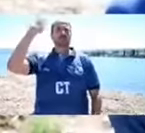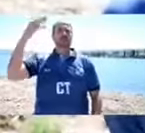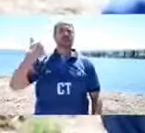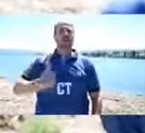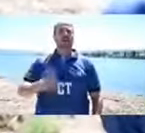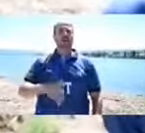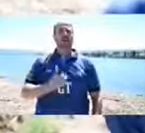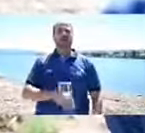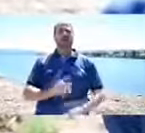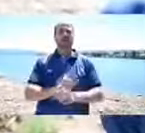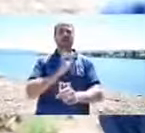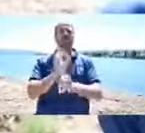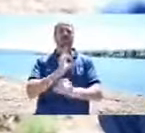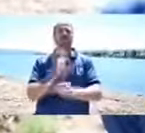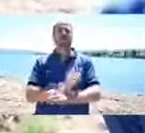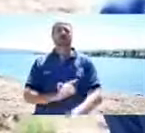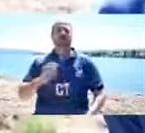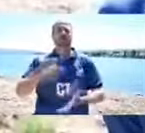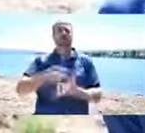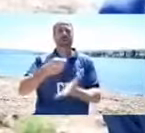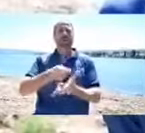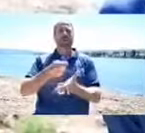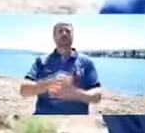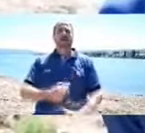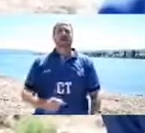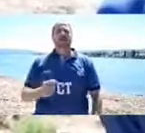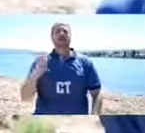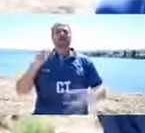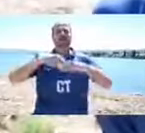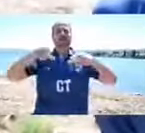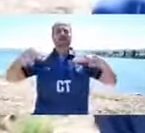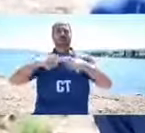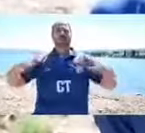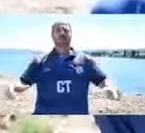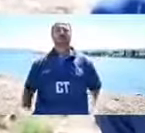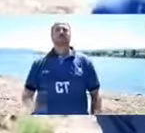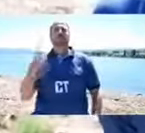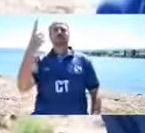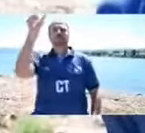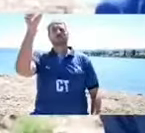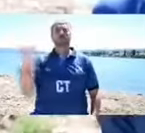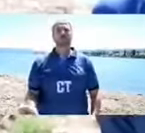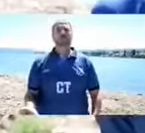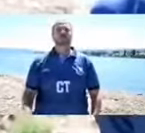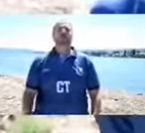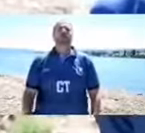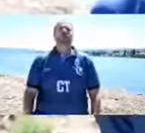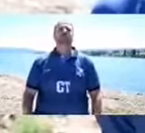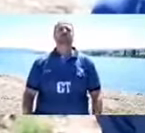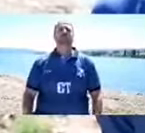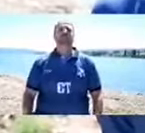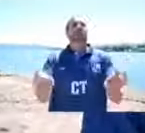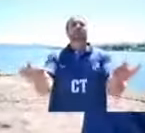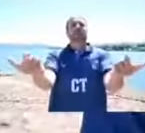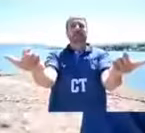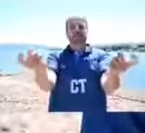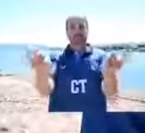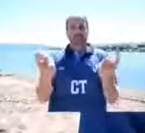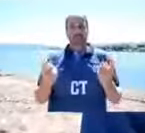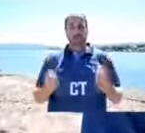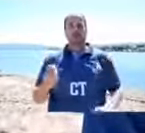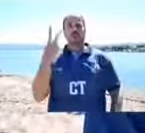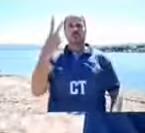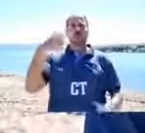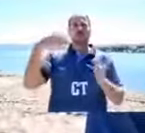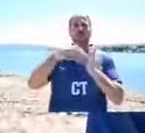ayuda económica para el equipo de los Topos no llega a cubrir ni siquiera el pasaje de una persona.